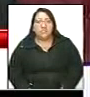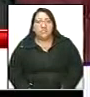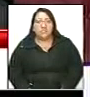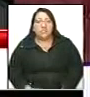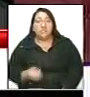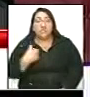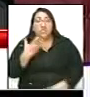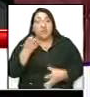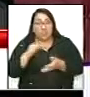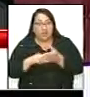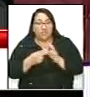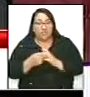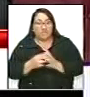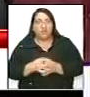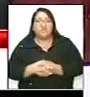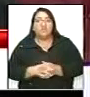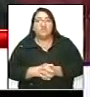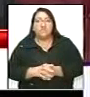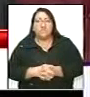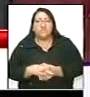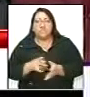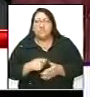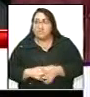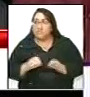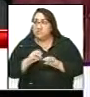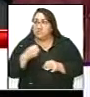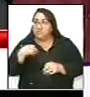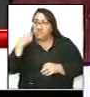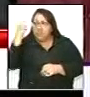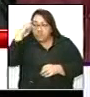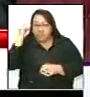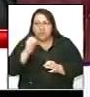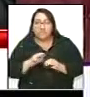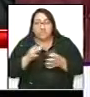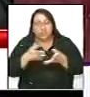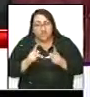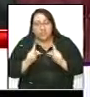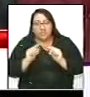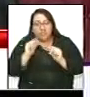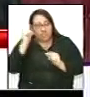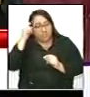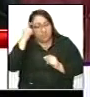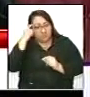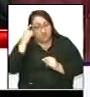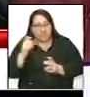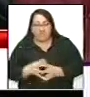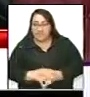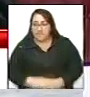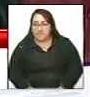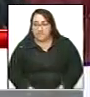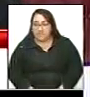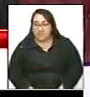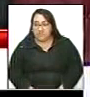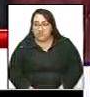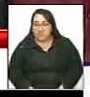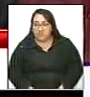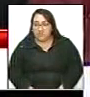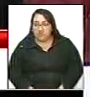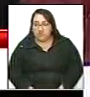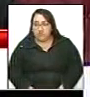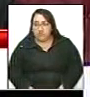Yo lo que quiero es que pensemos, y permítanme reflexionar de la siguiente forma, ¿no?